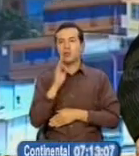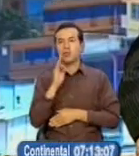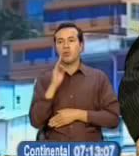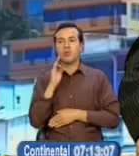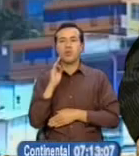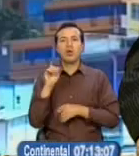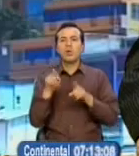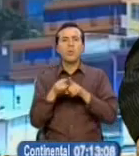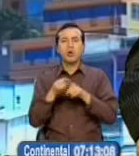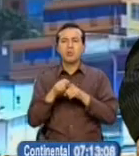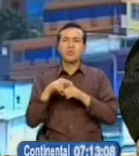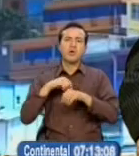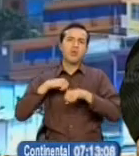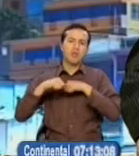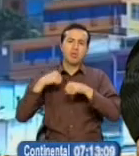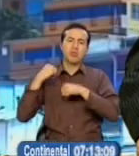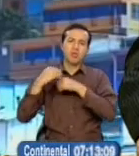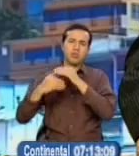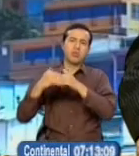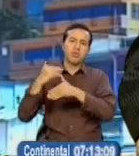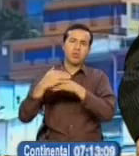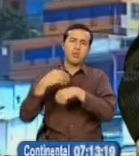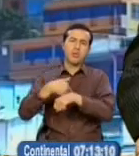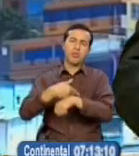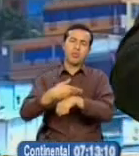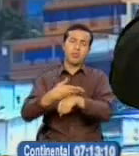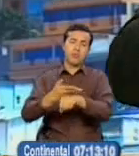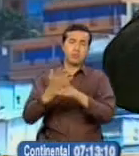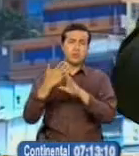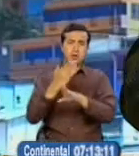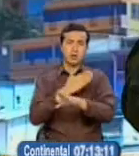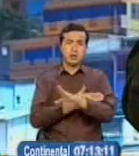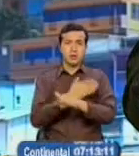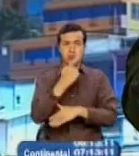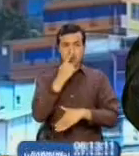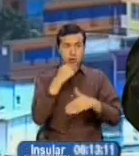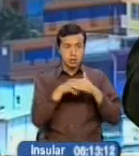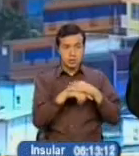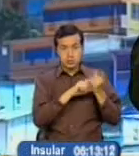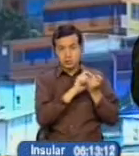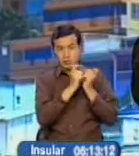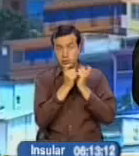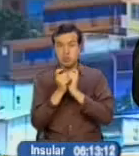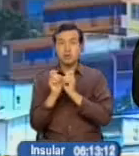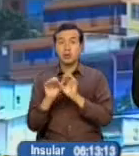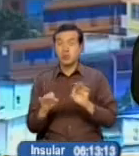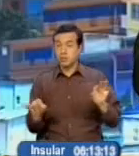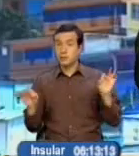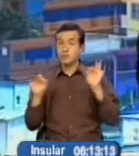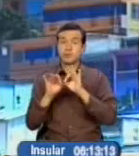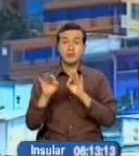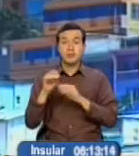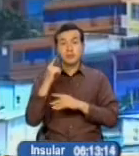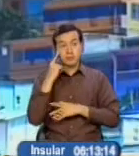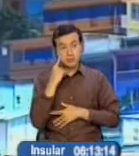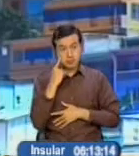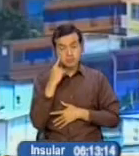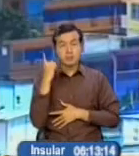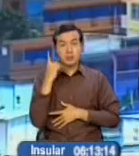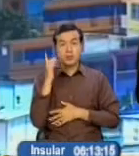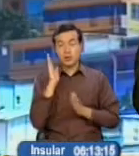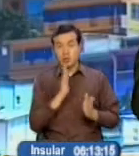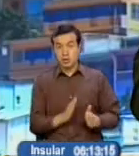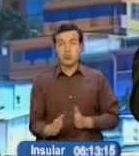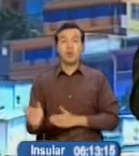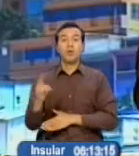como hasta ahora ha venido definiéndose desde la intervención. Tiene que ser una intervención, perdón, una